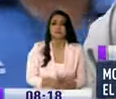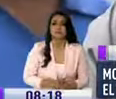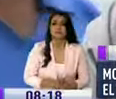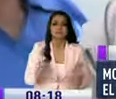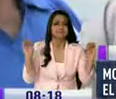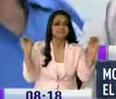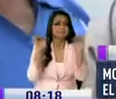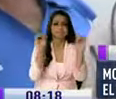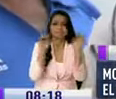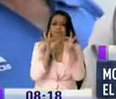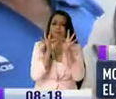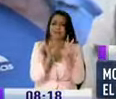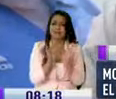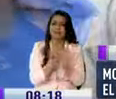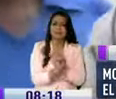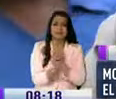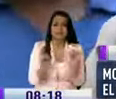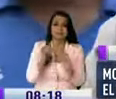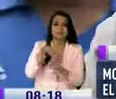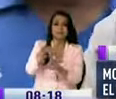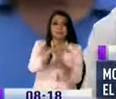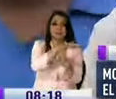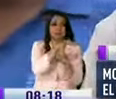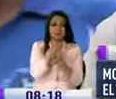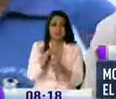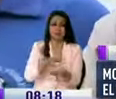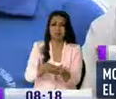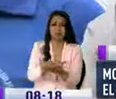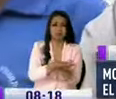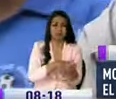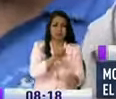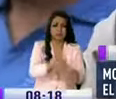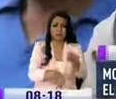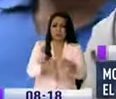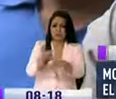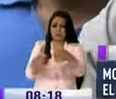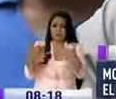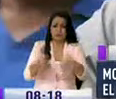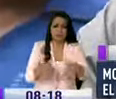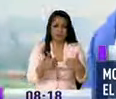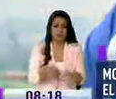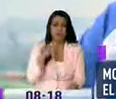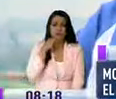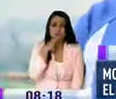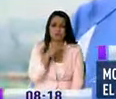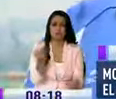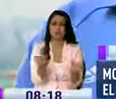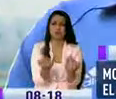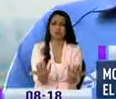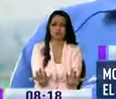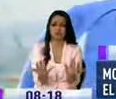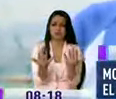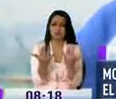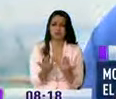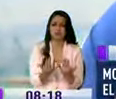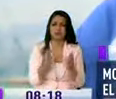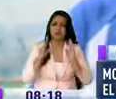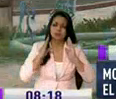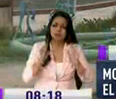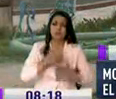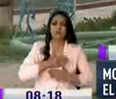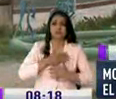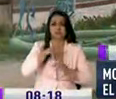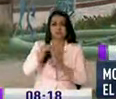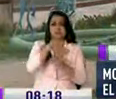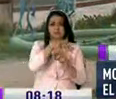ningún mantenimiento al parque. Se encuentra todo roto, descuidado totalmente. Que se preocupen por el parque.